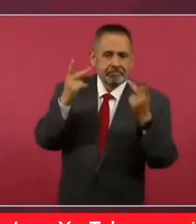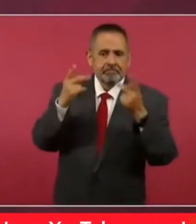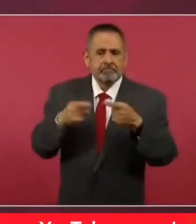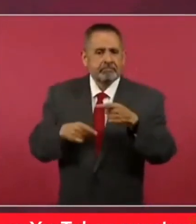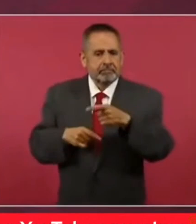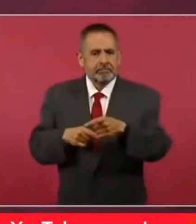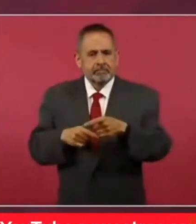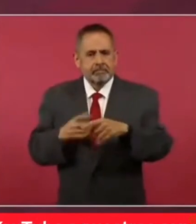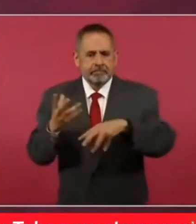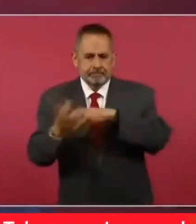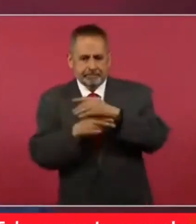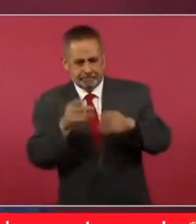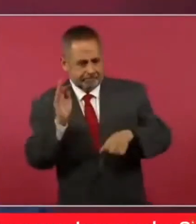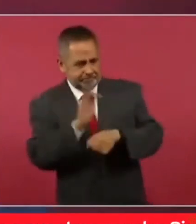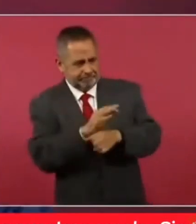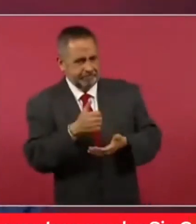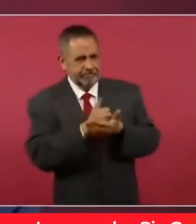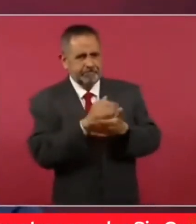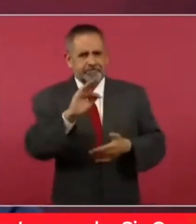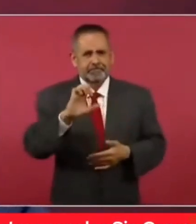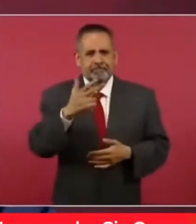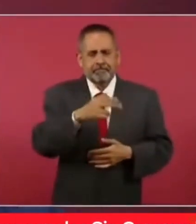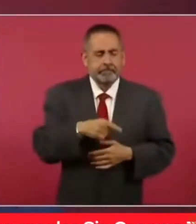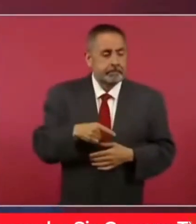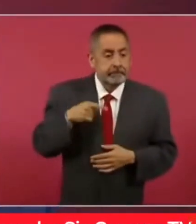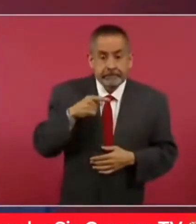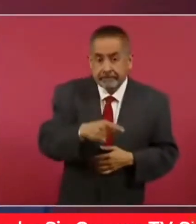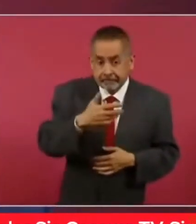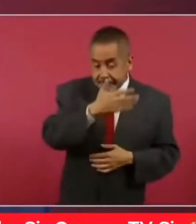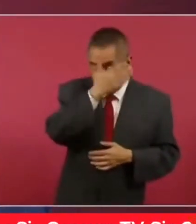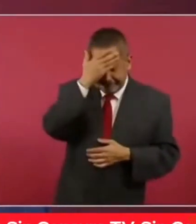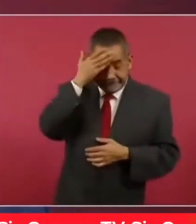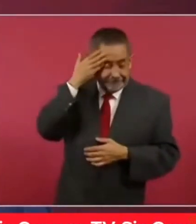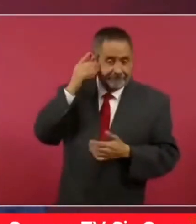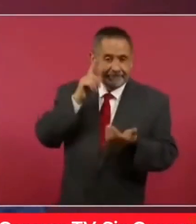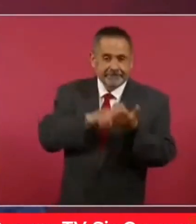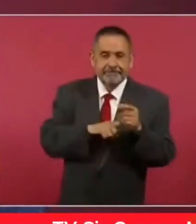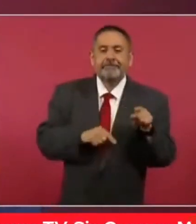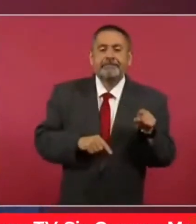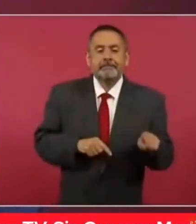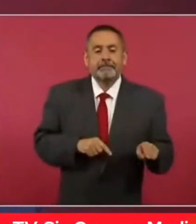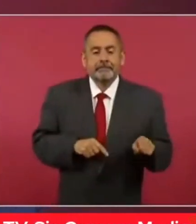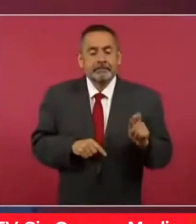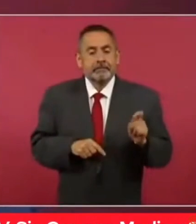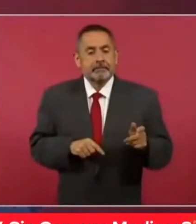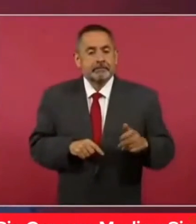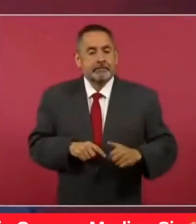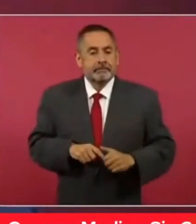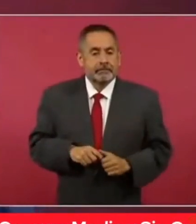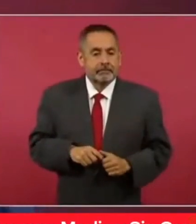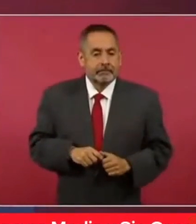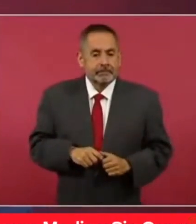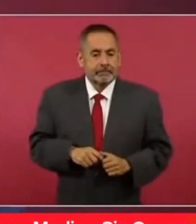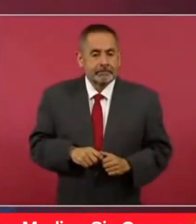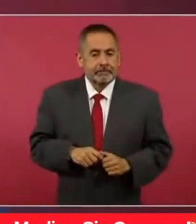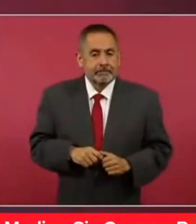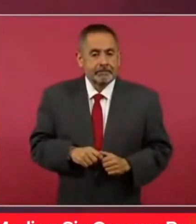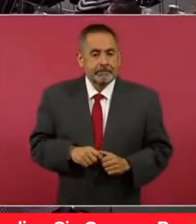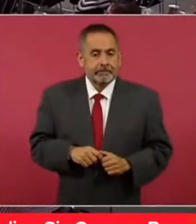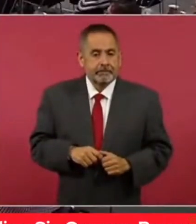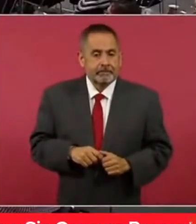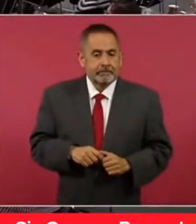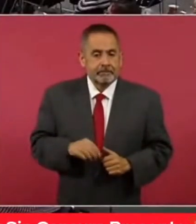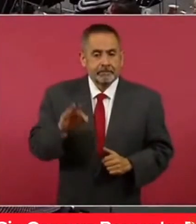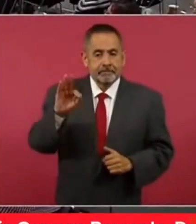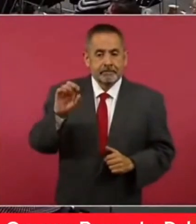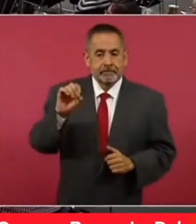el favor a Calderón. Lo que no sabía la maestra entonces es de que